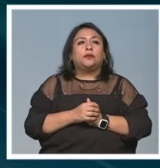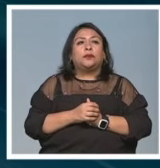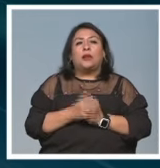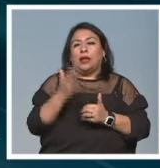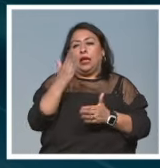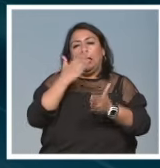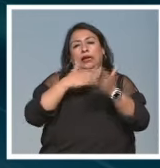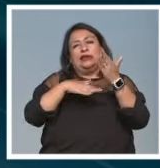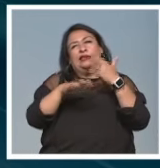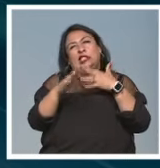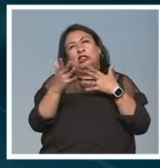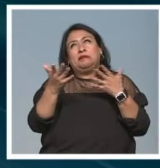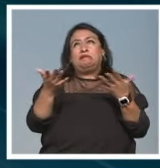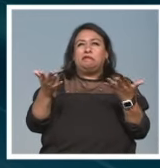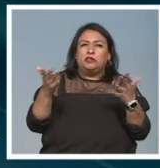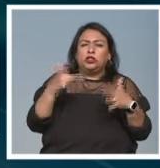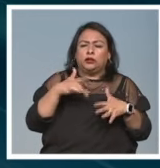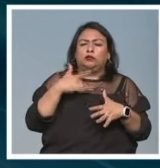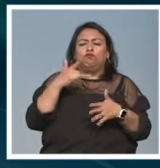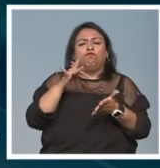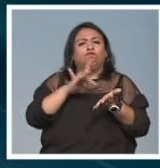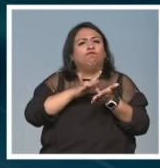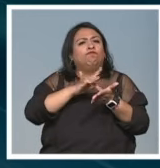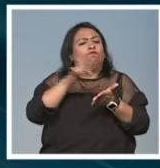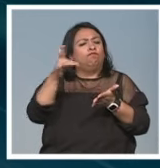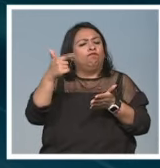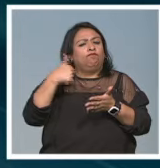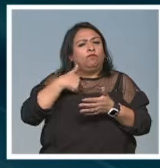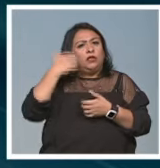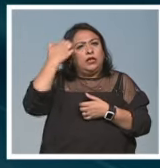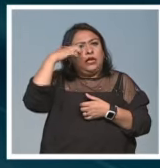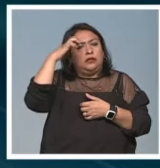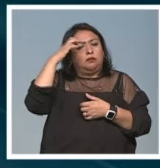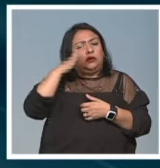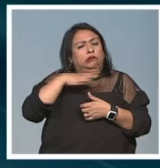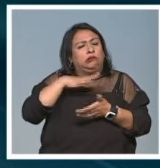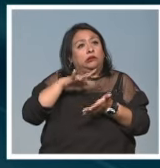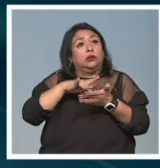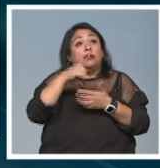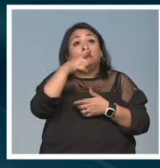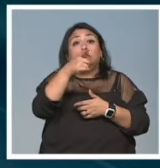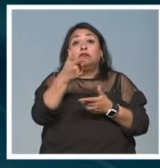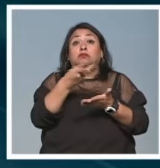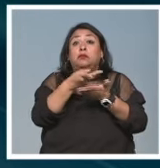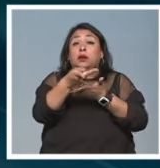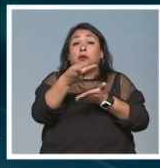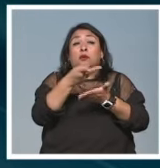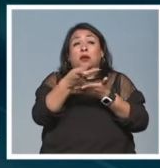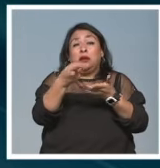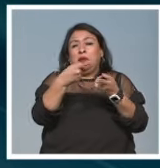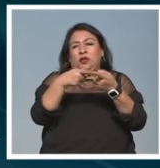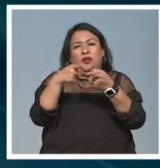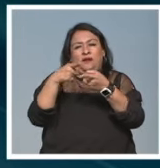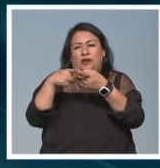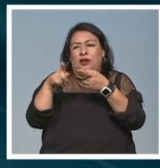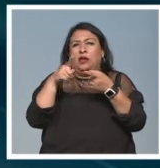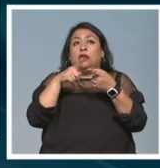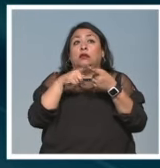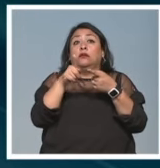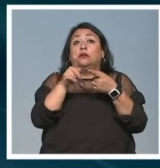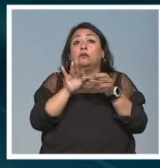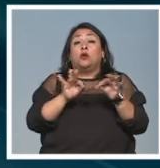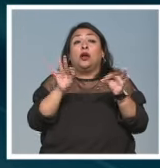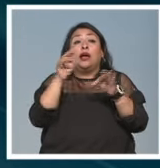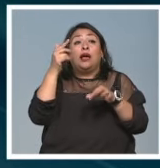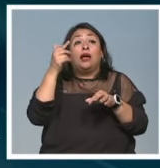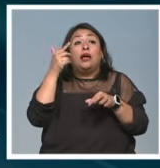El éxito es relativo. Yo me siento muy agradecida con la carrera que he tenido. Ha sido galardonada con diversos premios y destaca por